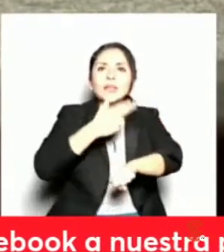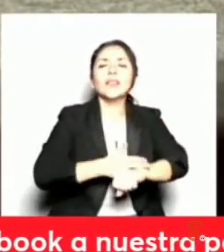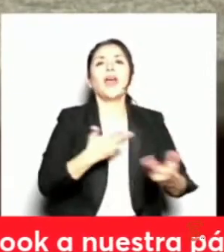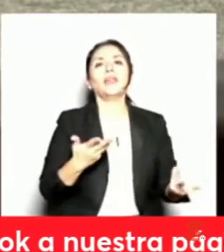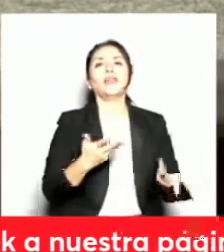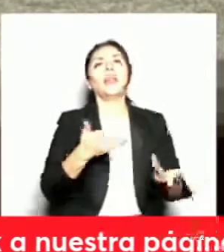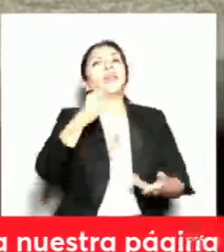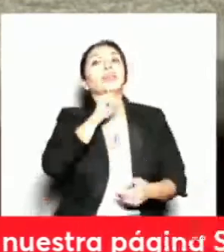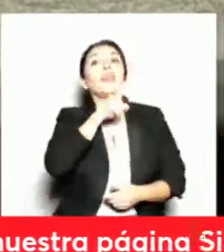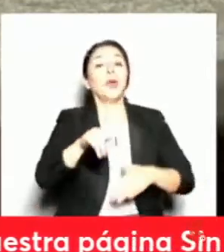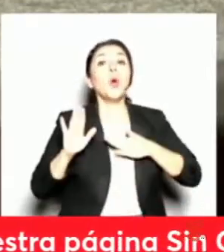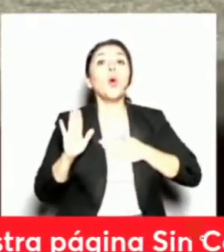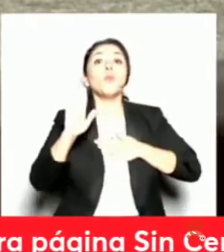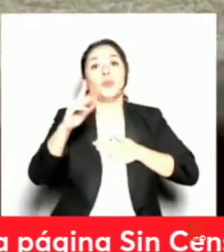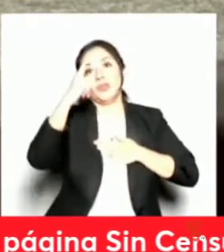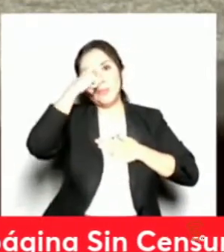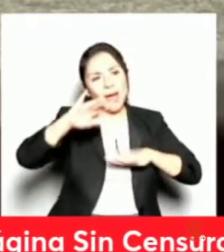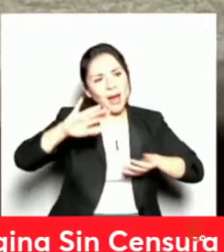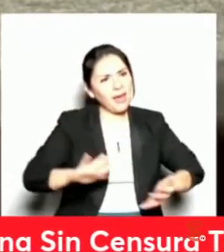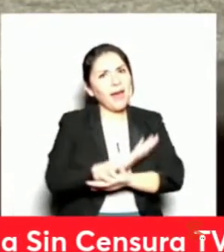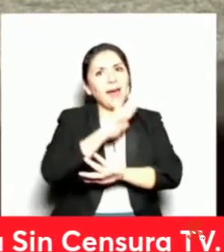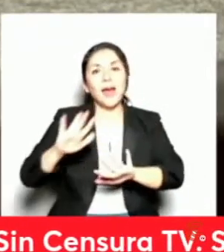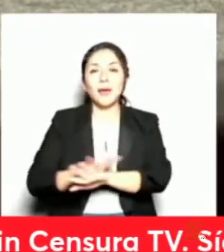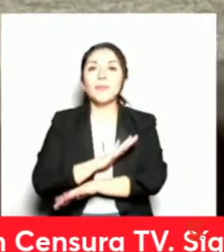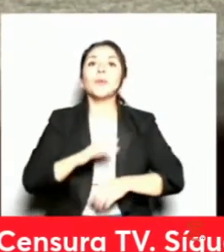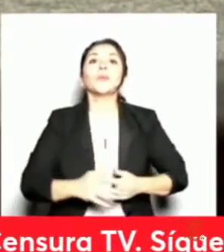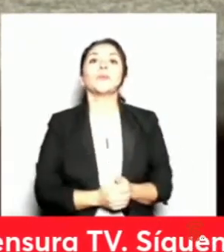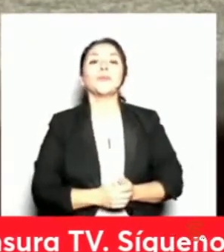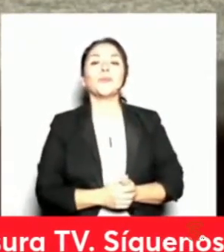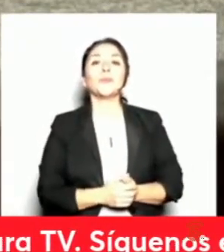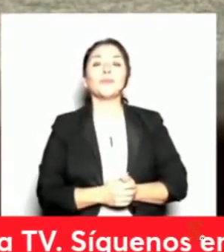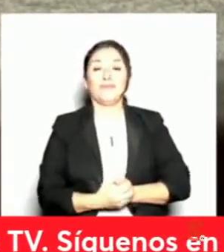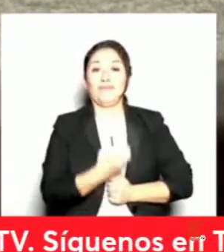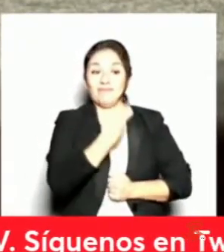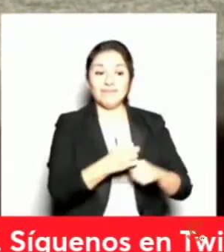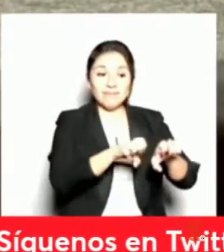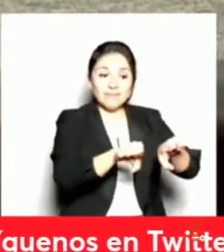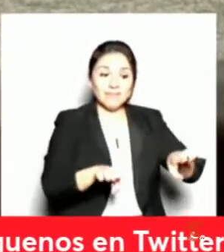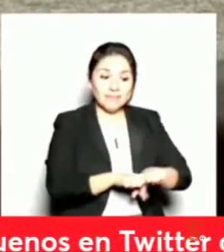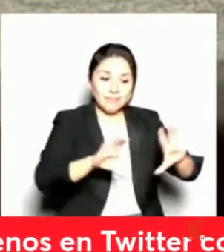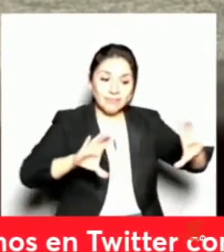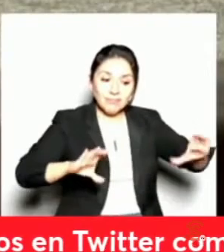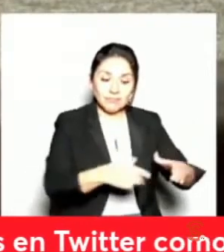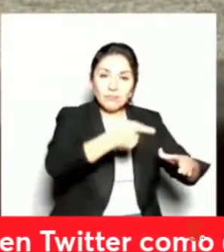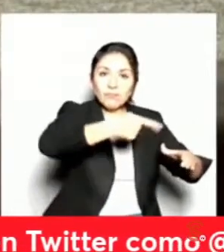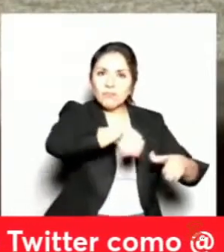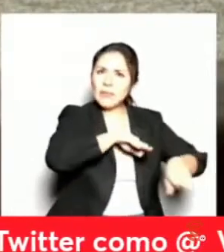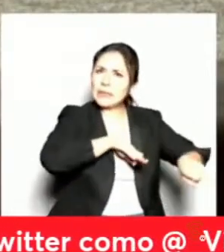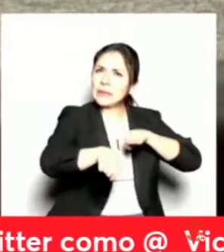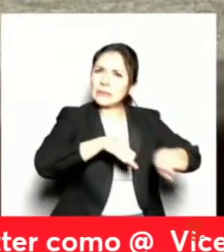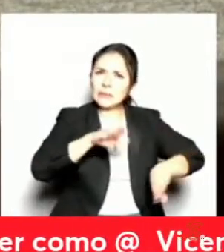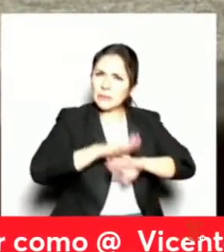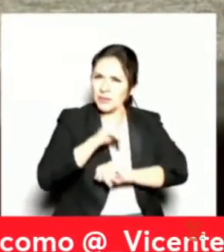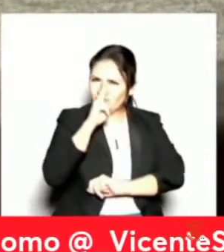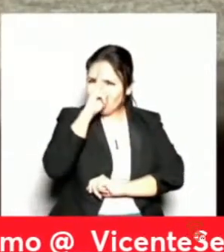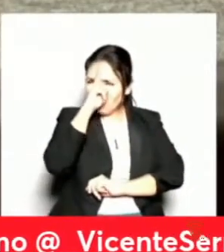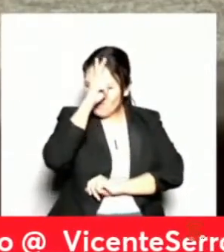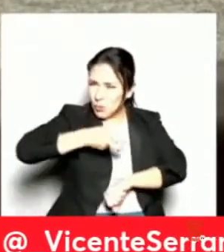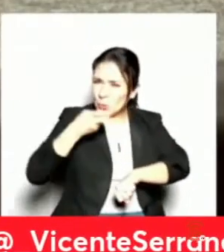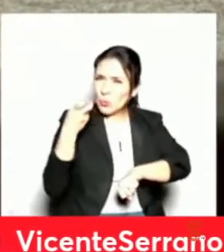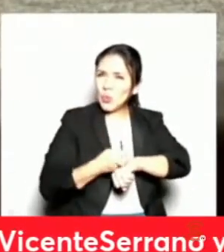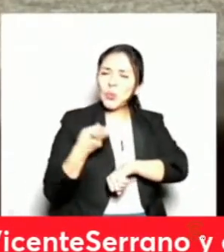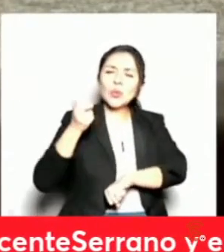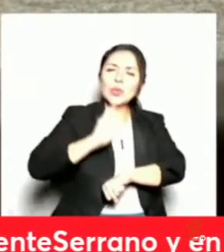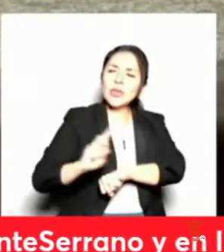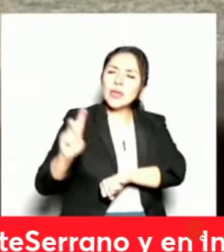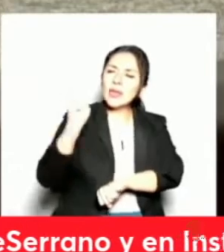y compromiso con la transformación. Es un gabinete que trabajará intensamente todos